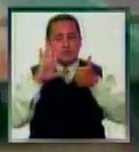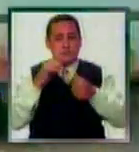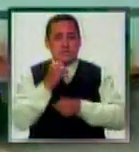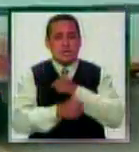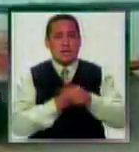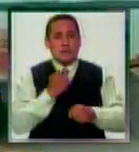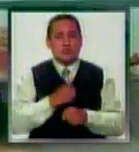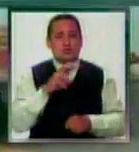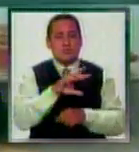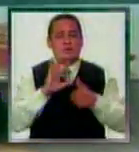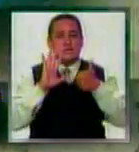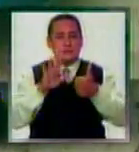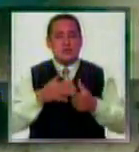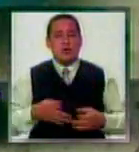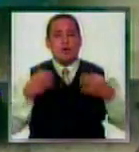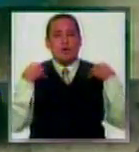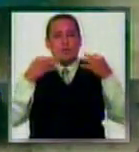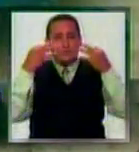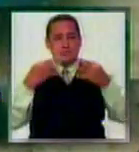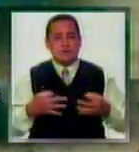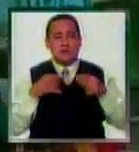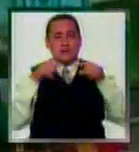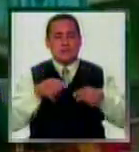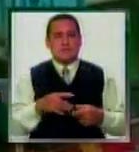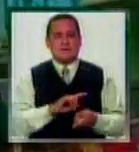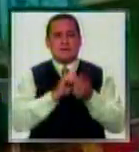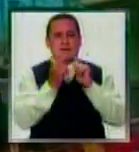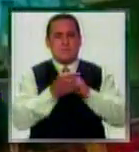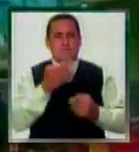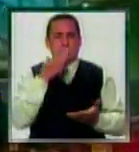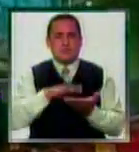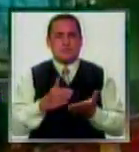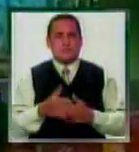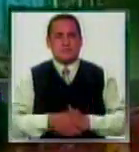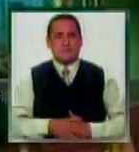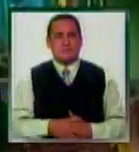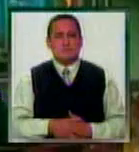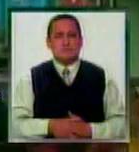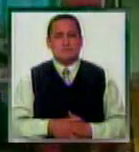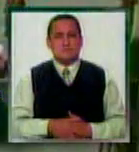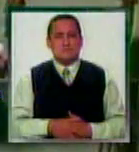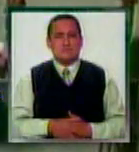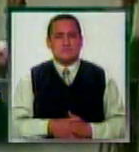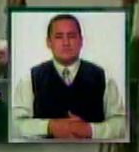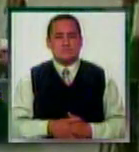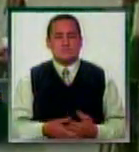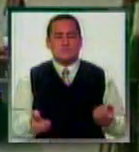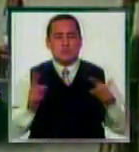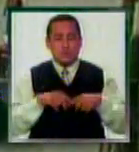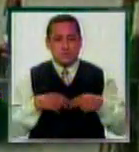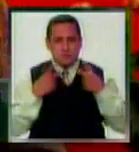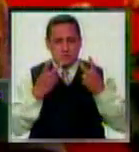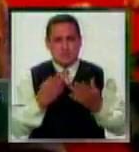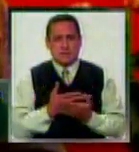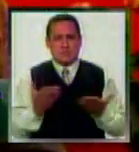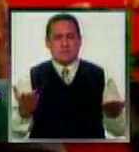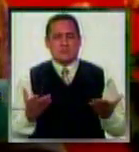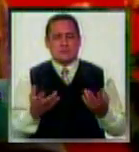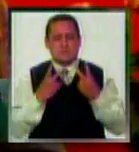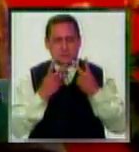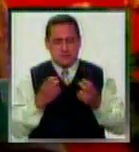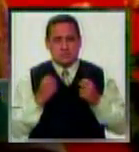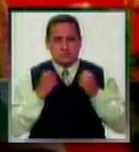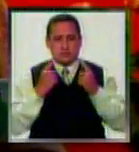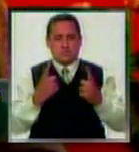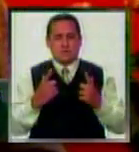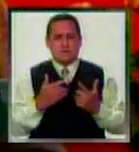año 2006 oficializó este inaudito decreto. Cuando vi las condiciones me parecieron